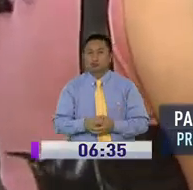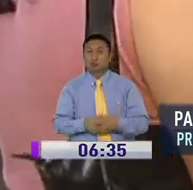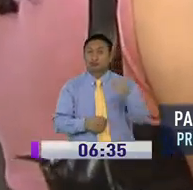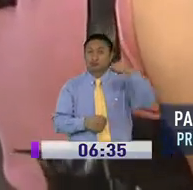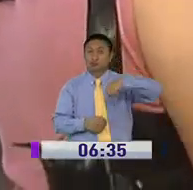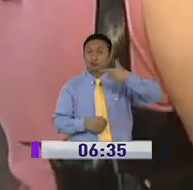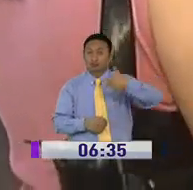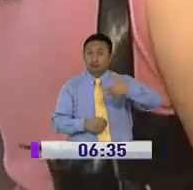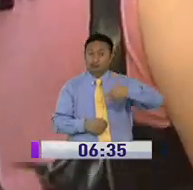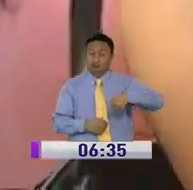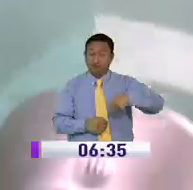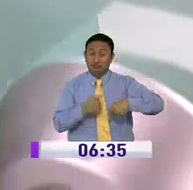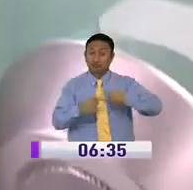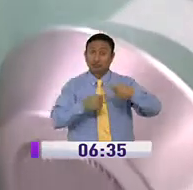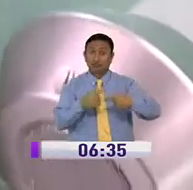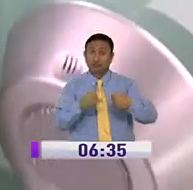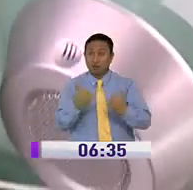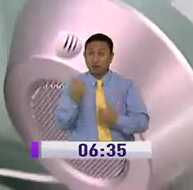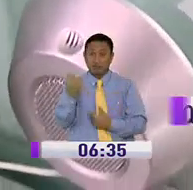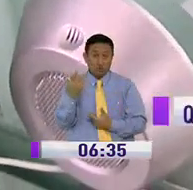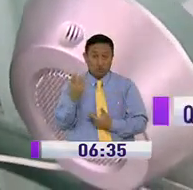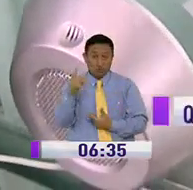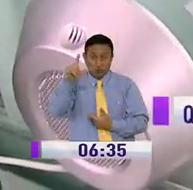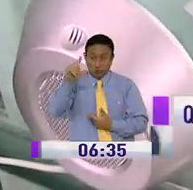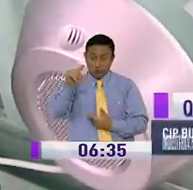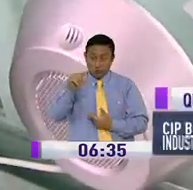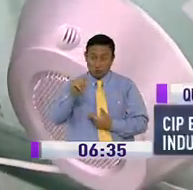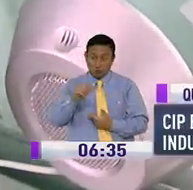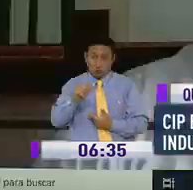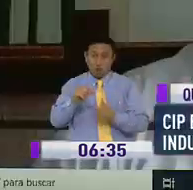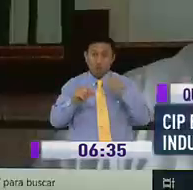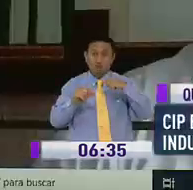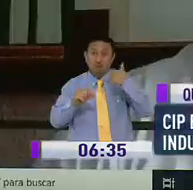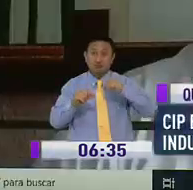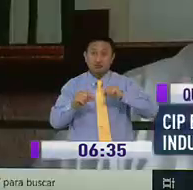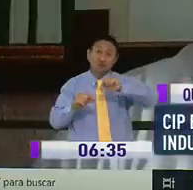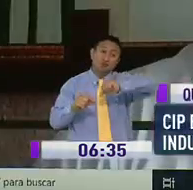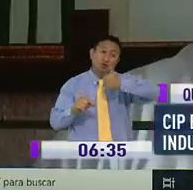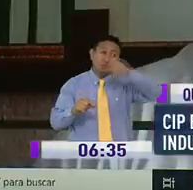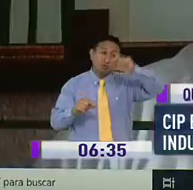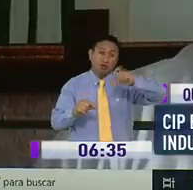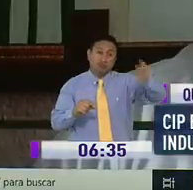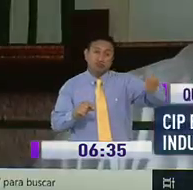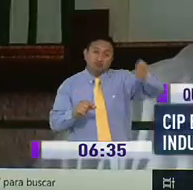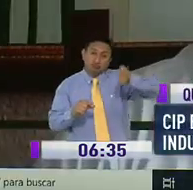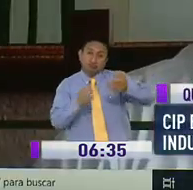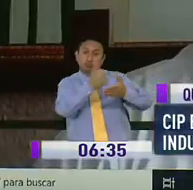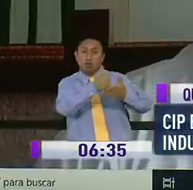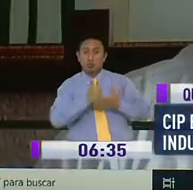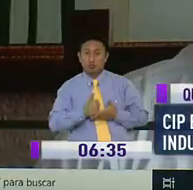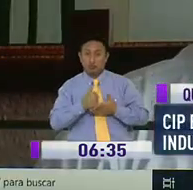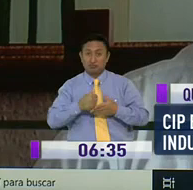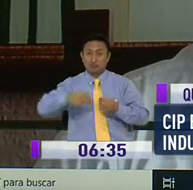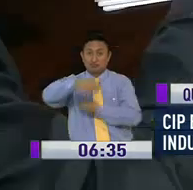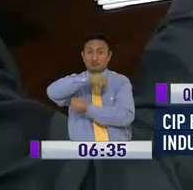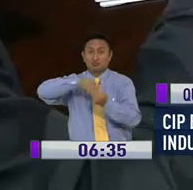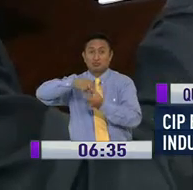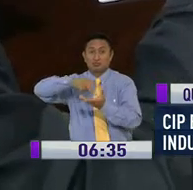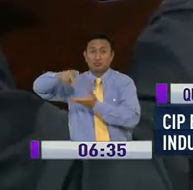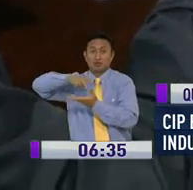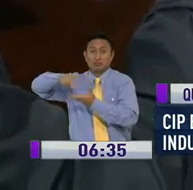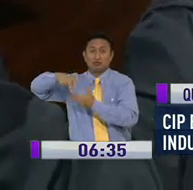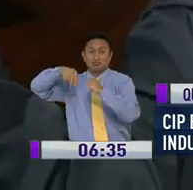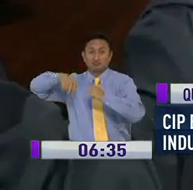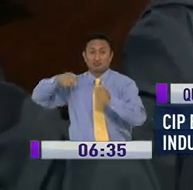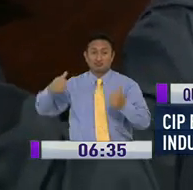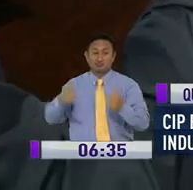reducir los efectos de la falta de liquidez, menciona que se deberían encontrar fuentes que ayuden a refinanciar las obligaciones y